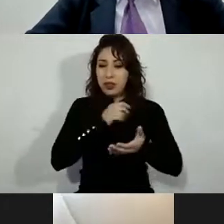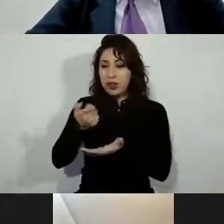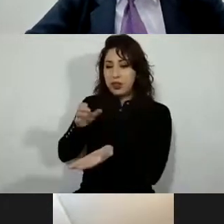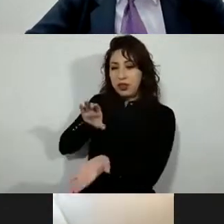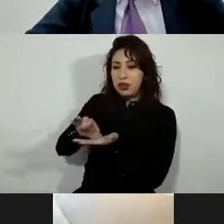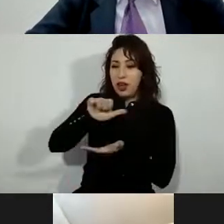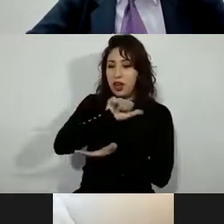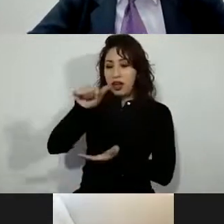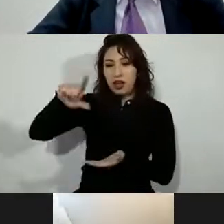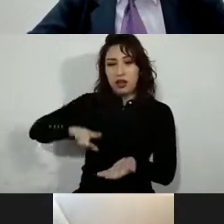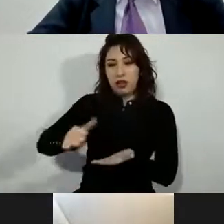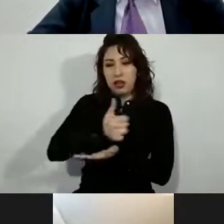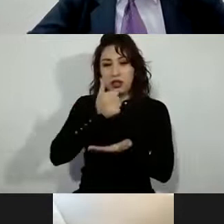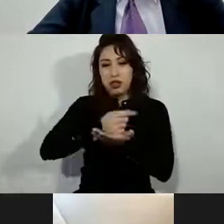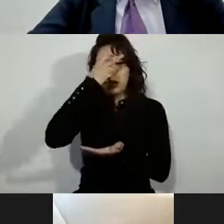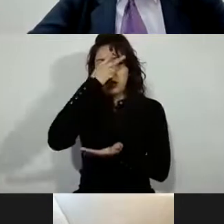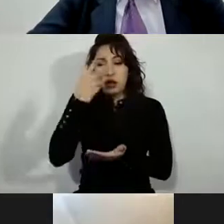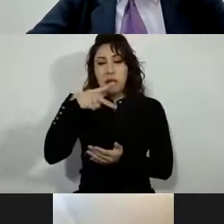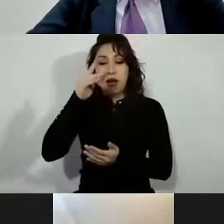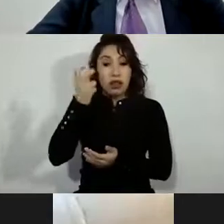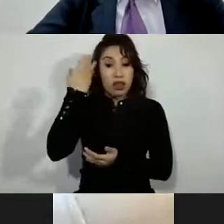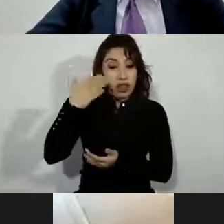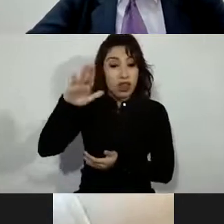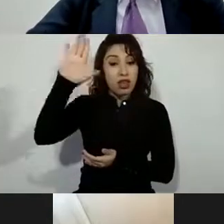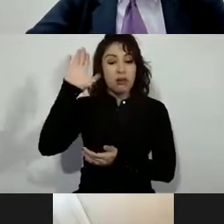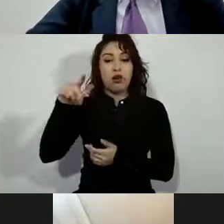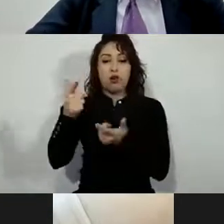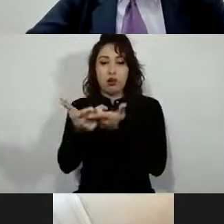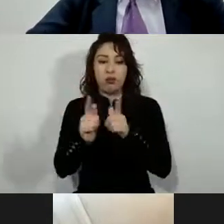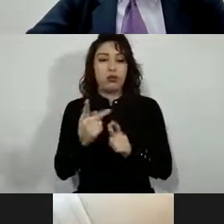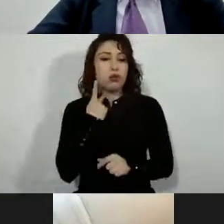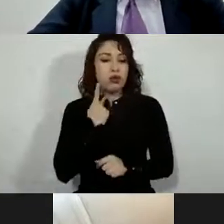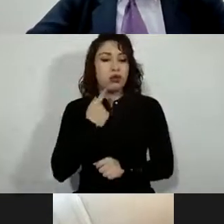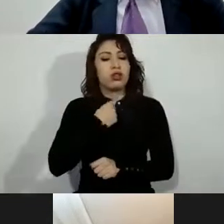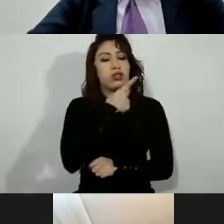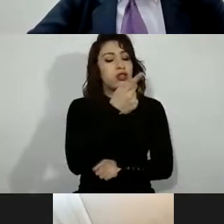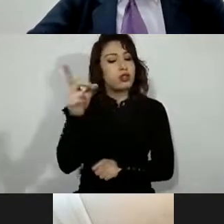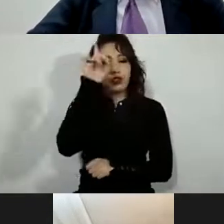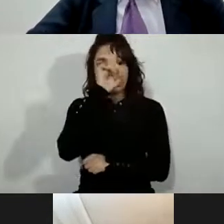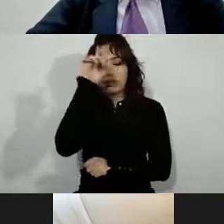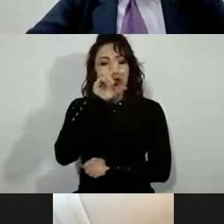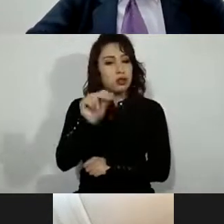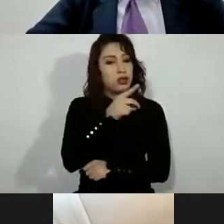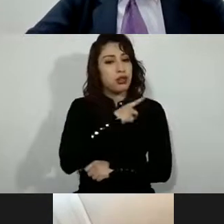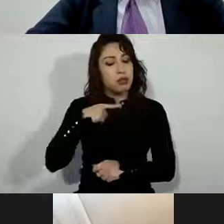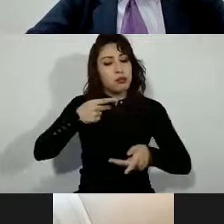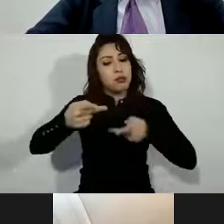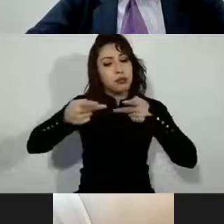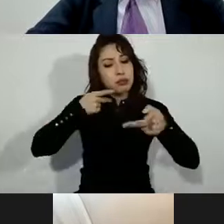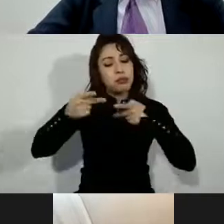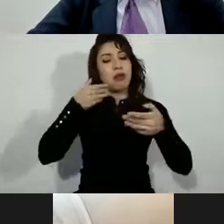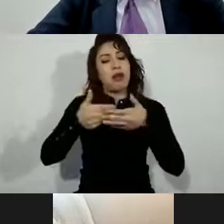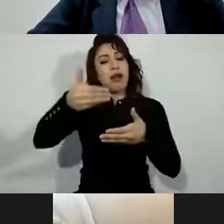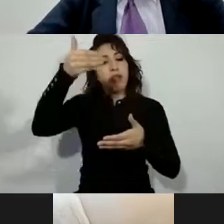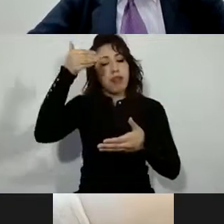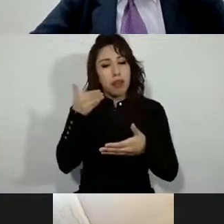ese entonces, varios partidos políticos de oposición, lo señalamos de un principio, teníamos que determinar con cuidado de